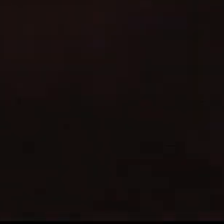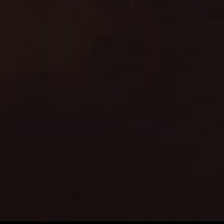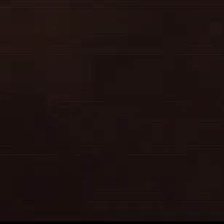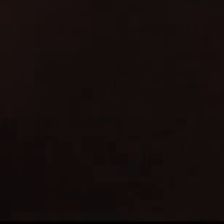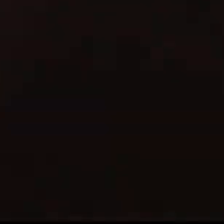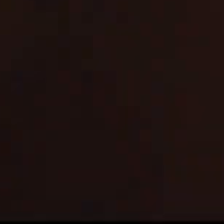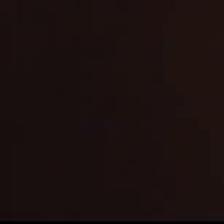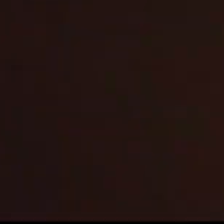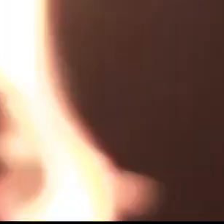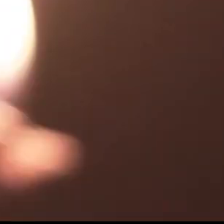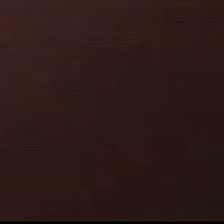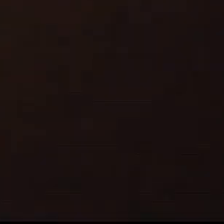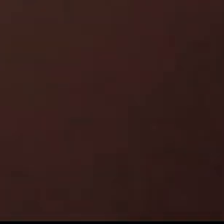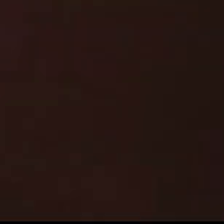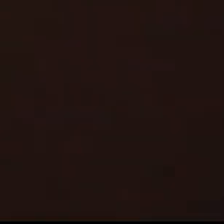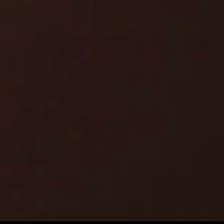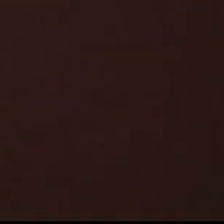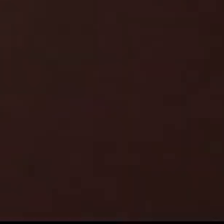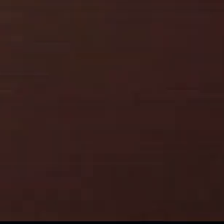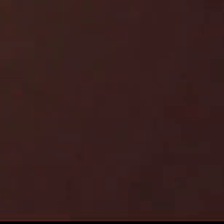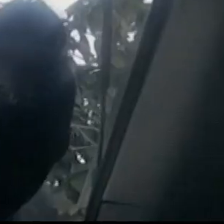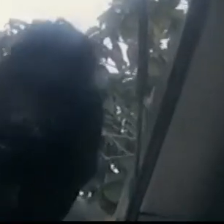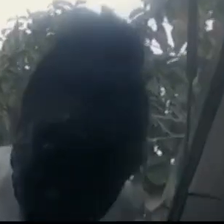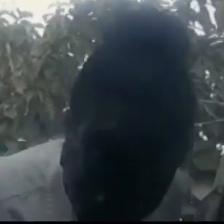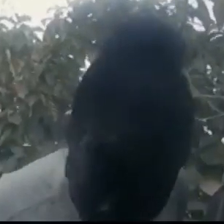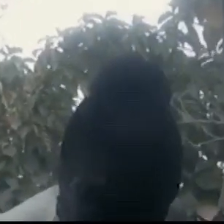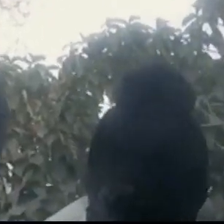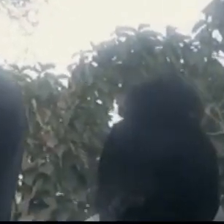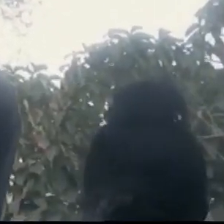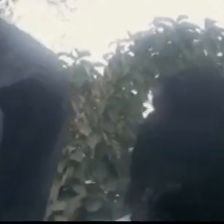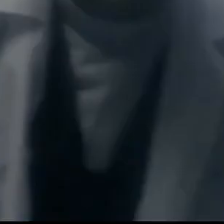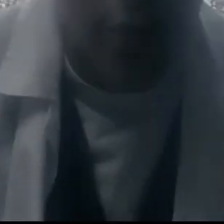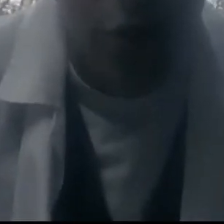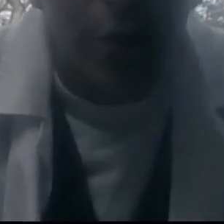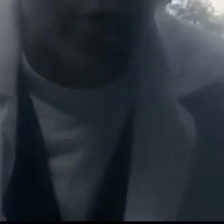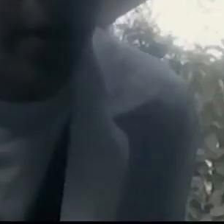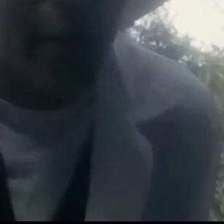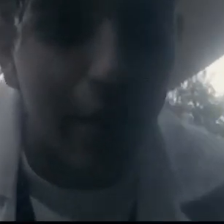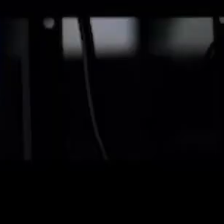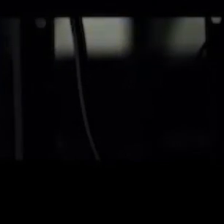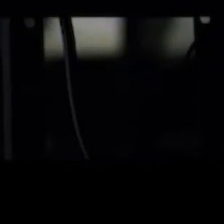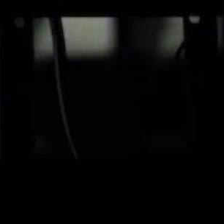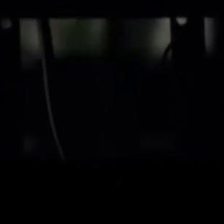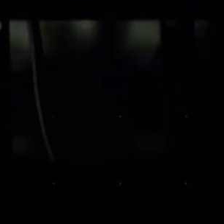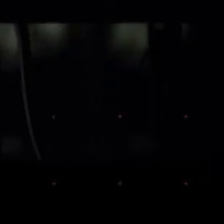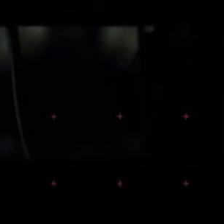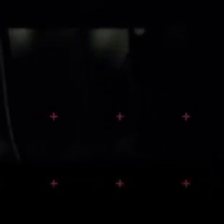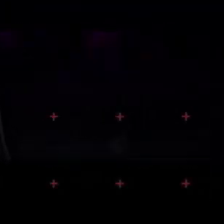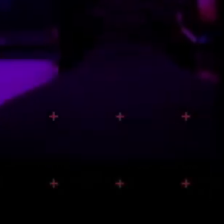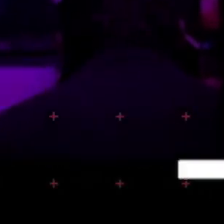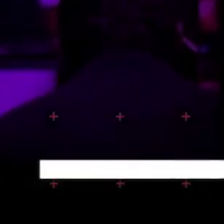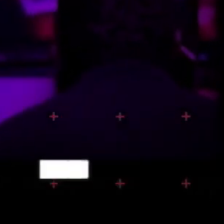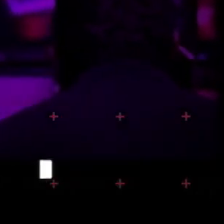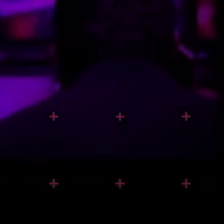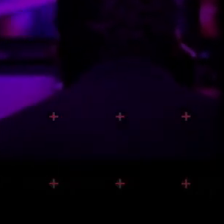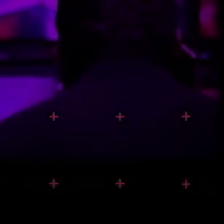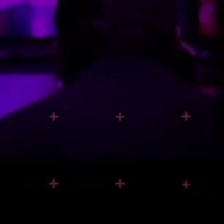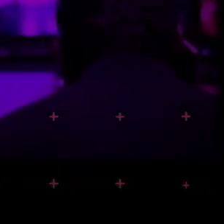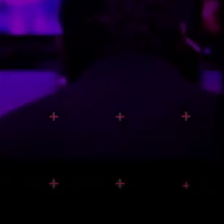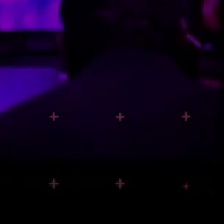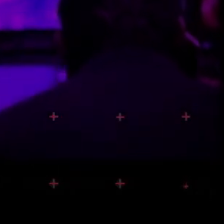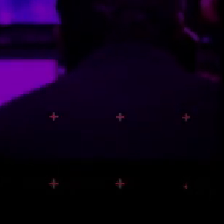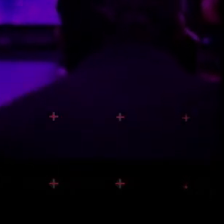la OCDE infringe la ley de adhesión, según afirman abogados constitucionalistas. Lo vemos al volver de la pausa.